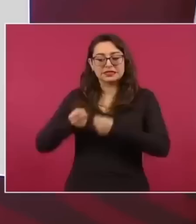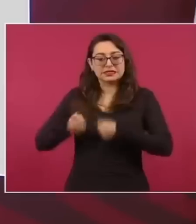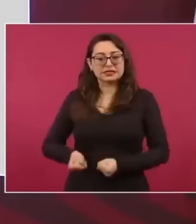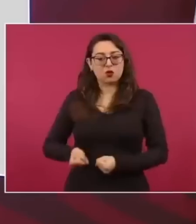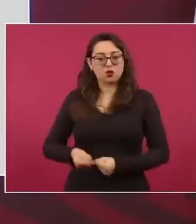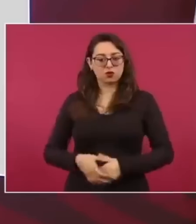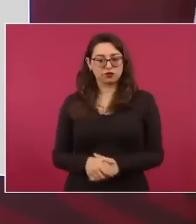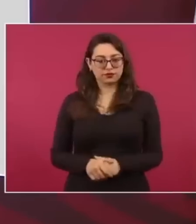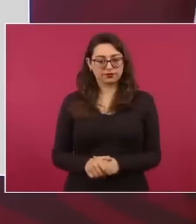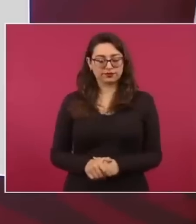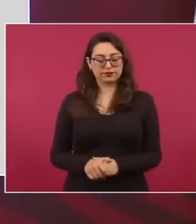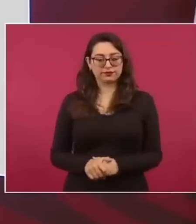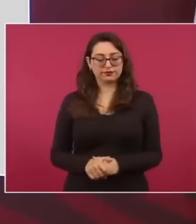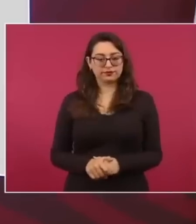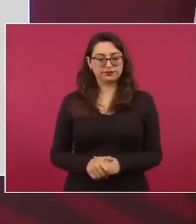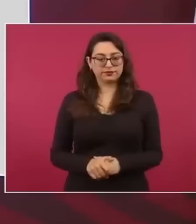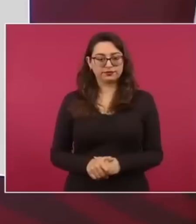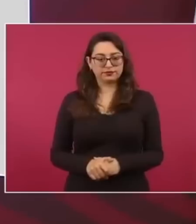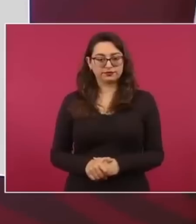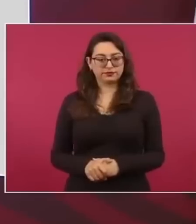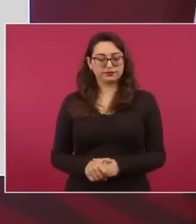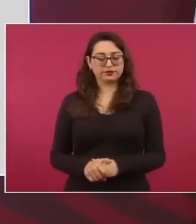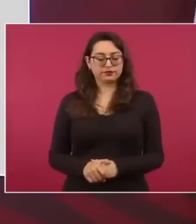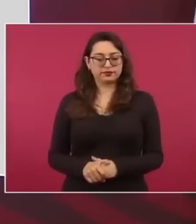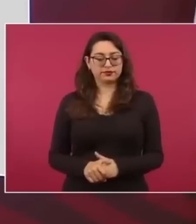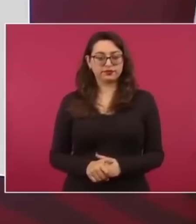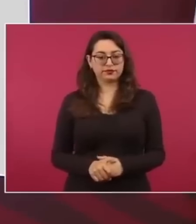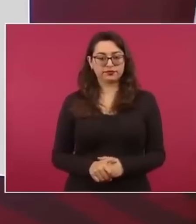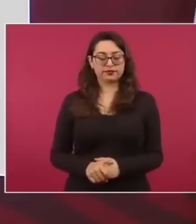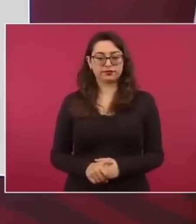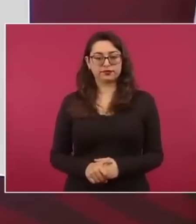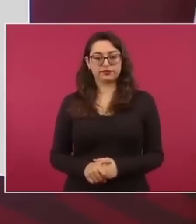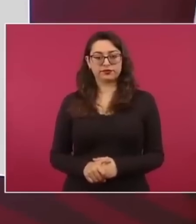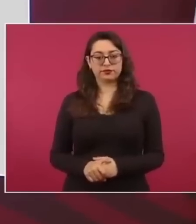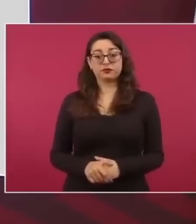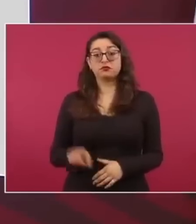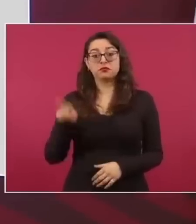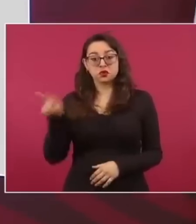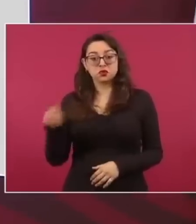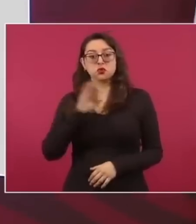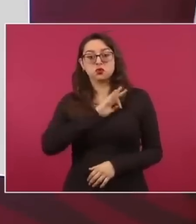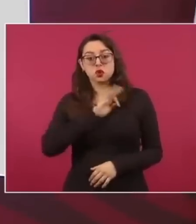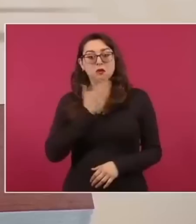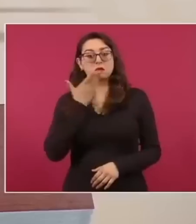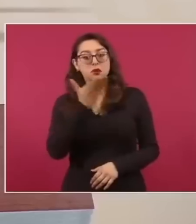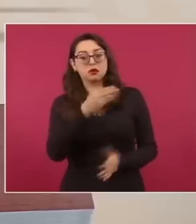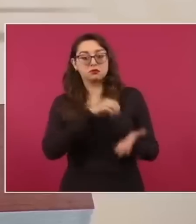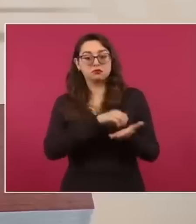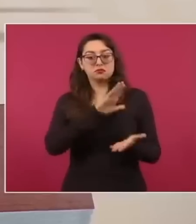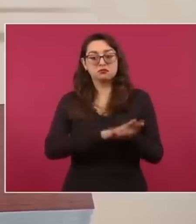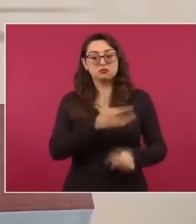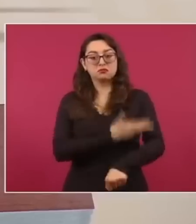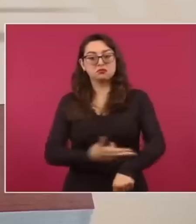atención especial para reservaciones en restaurantes, trámites